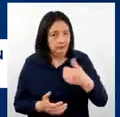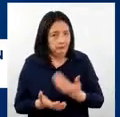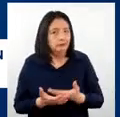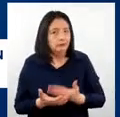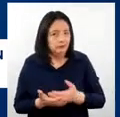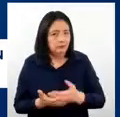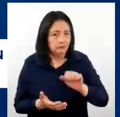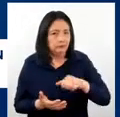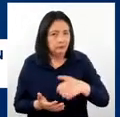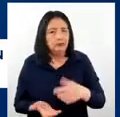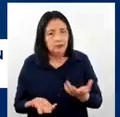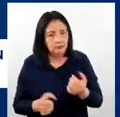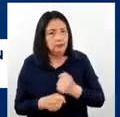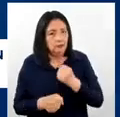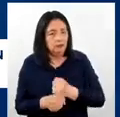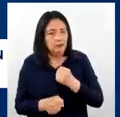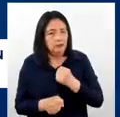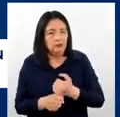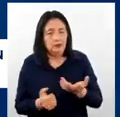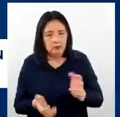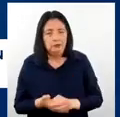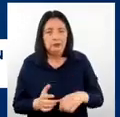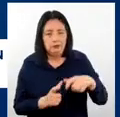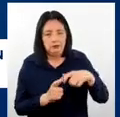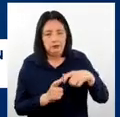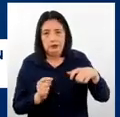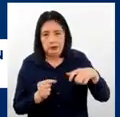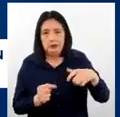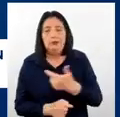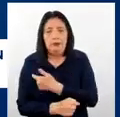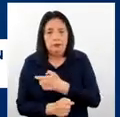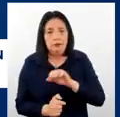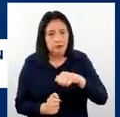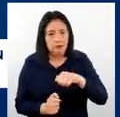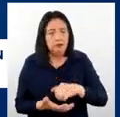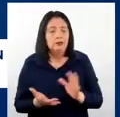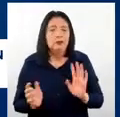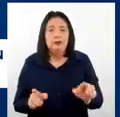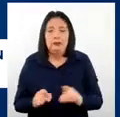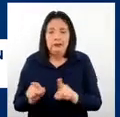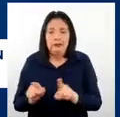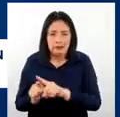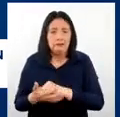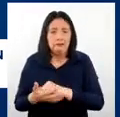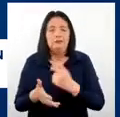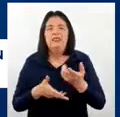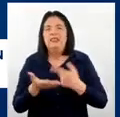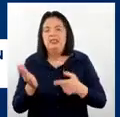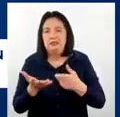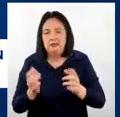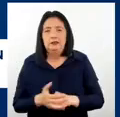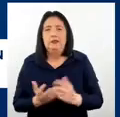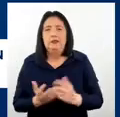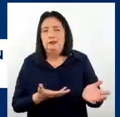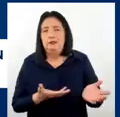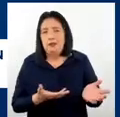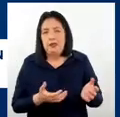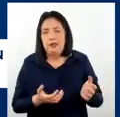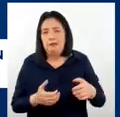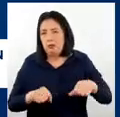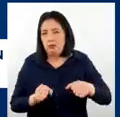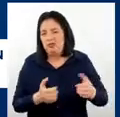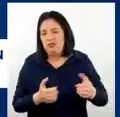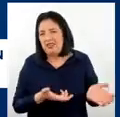transporte público el esquema de vacunación, y también en lo que concierne a los servicios de delivery, ¿no? Ellos también deberían